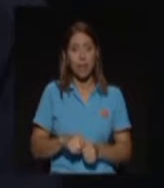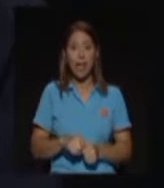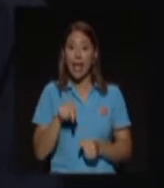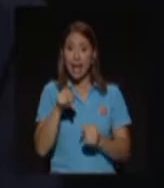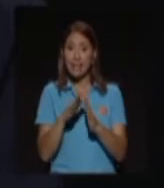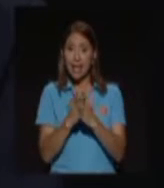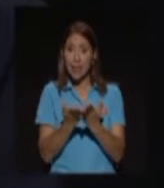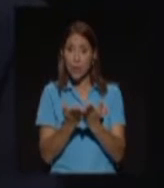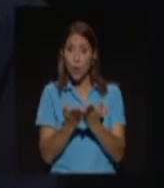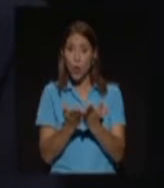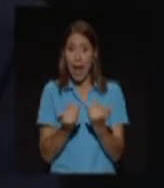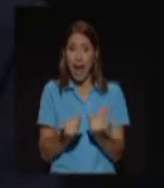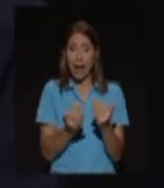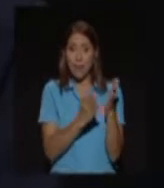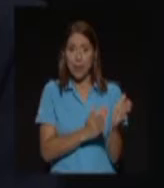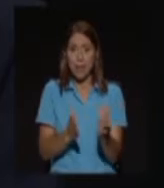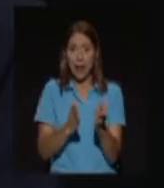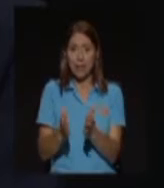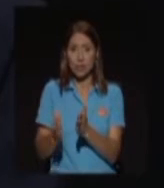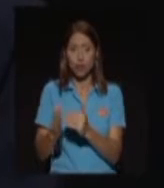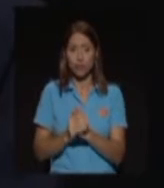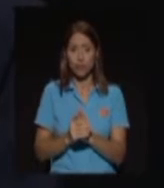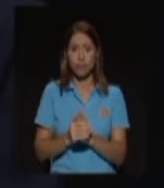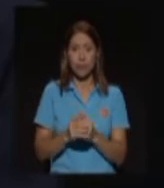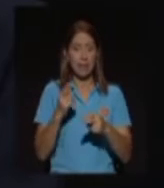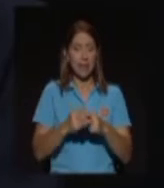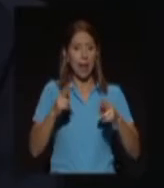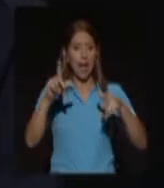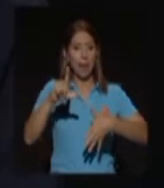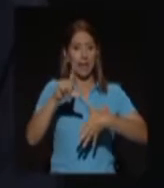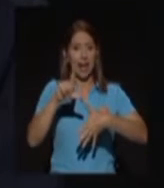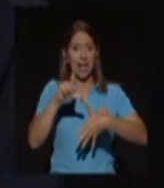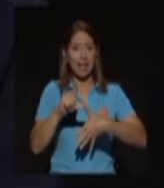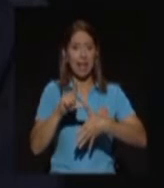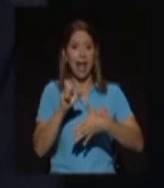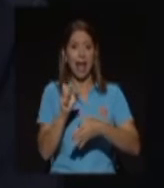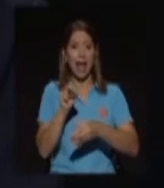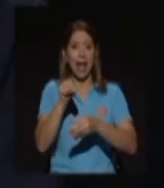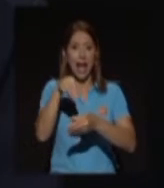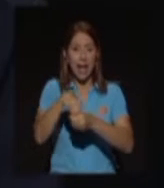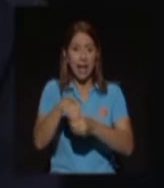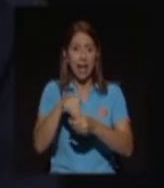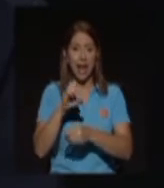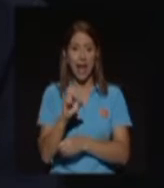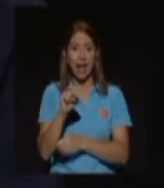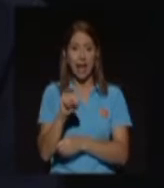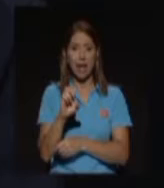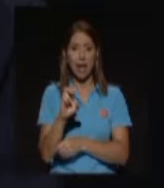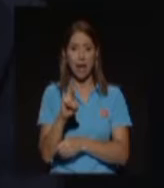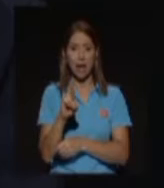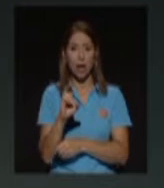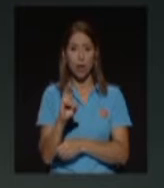Ese libro está en preparación. América Latina en la encrucijada, ¿verdad? Tal vez otra vez, si me permite